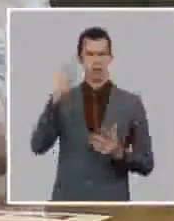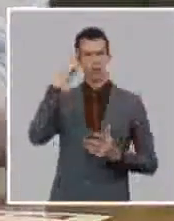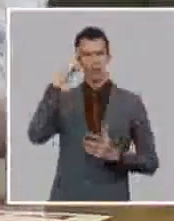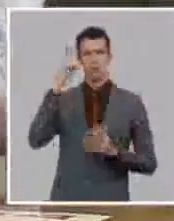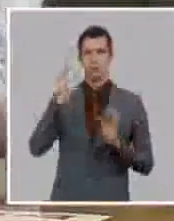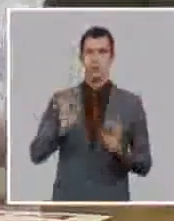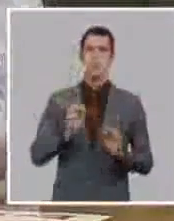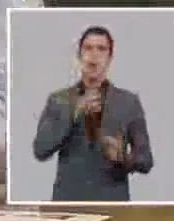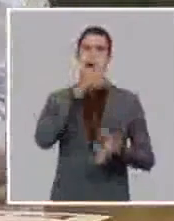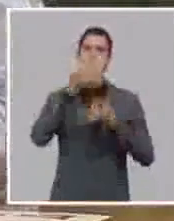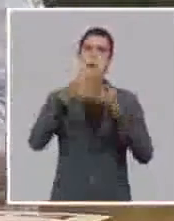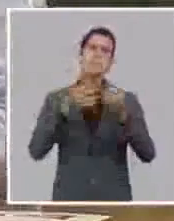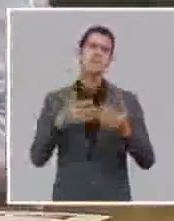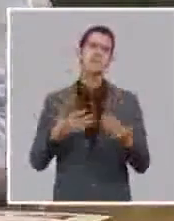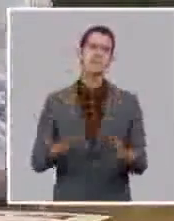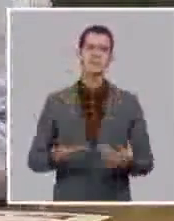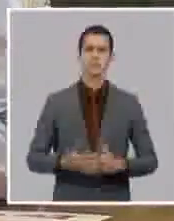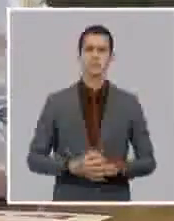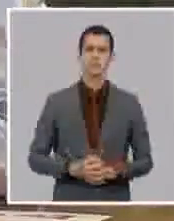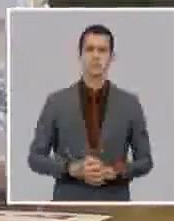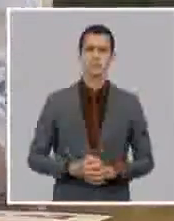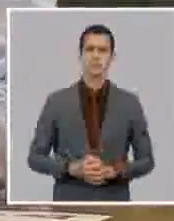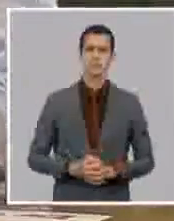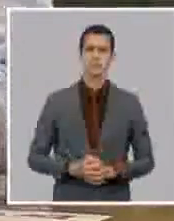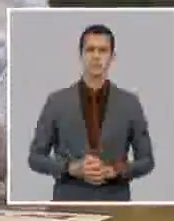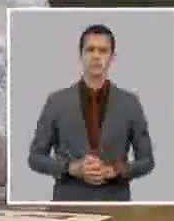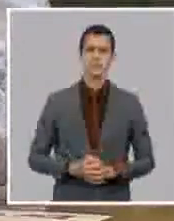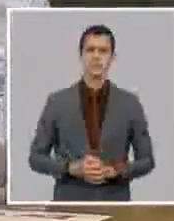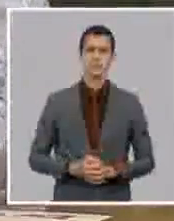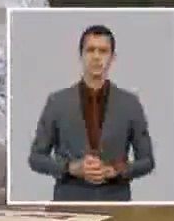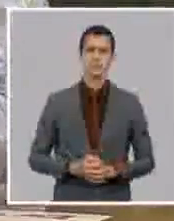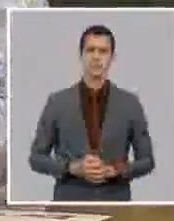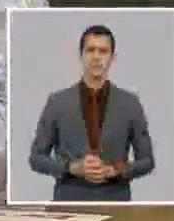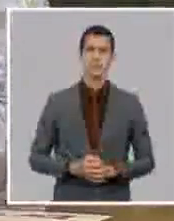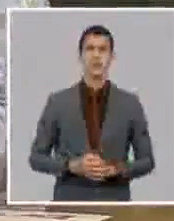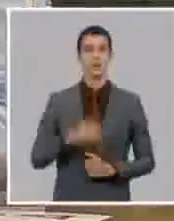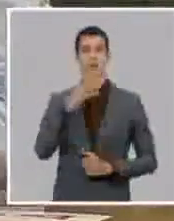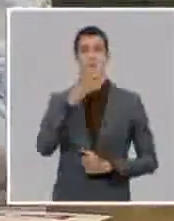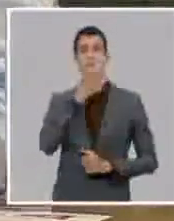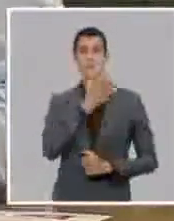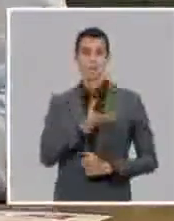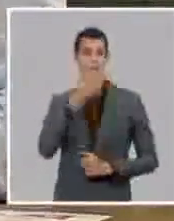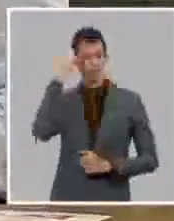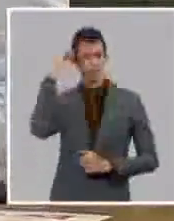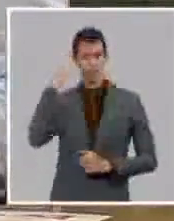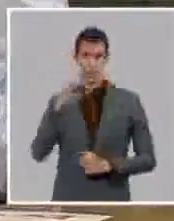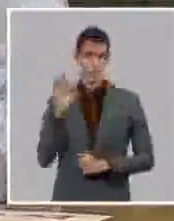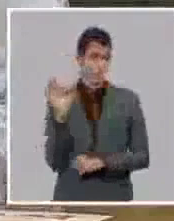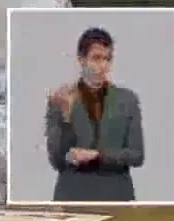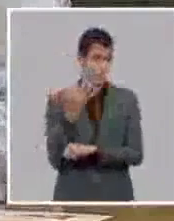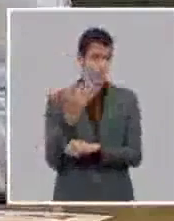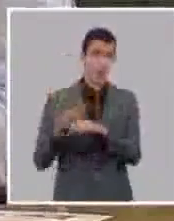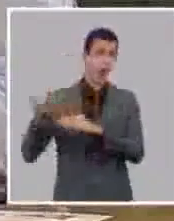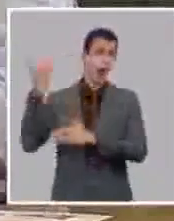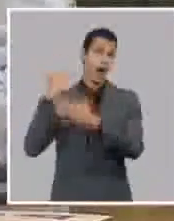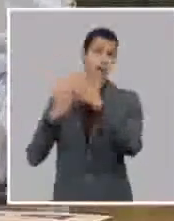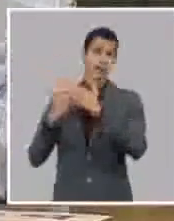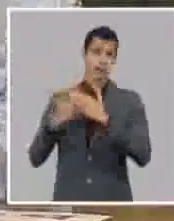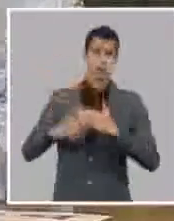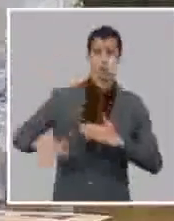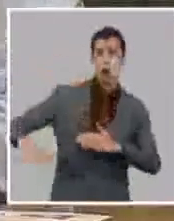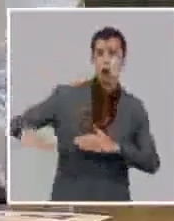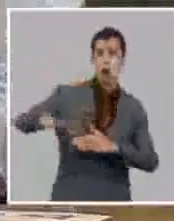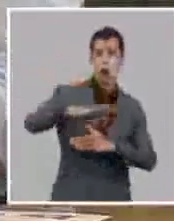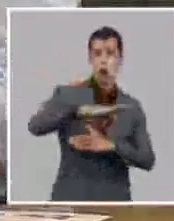tesis con relación a los eslabones perdidos en la sociedad y cómo había que actuar diferenciadamente desde el trabajo social, desde el